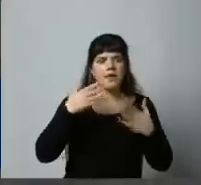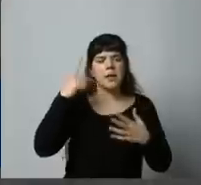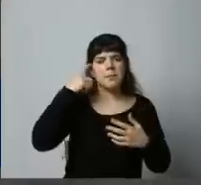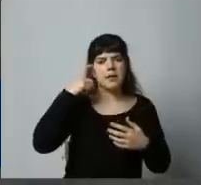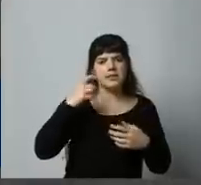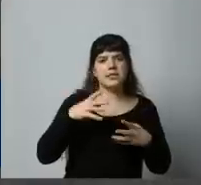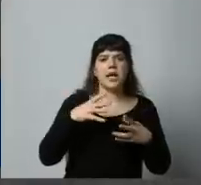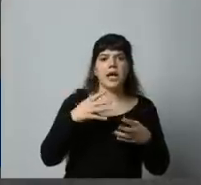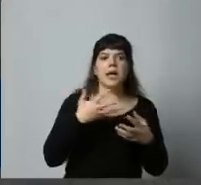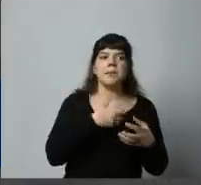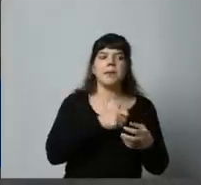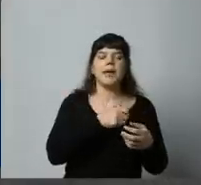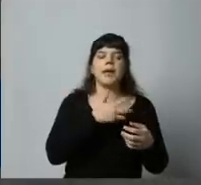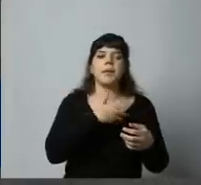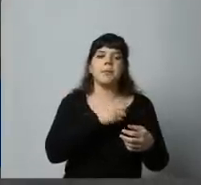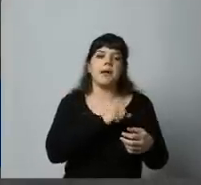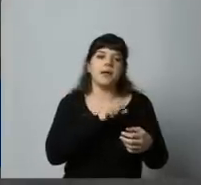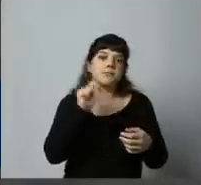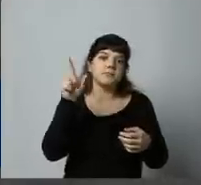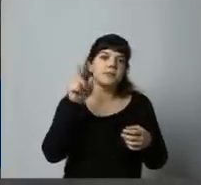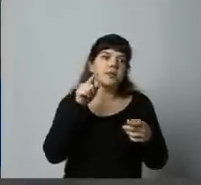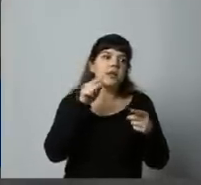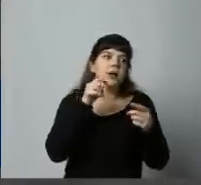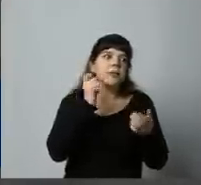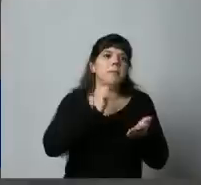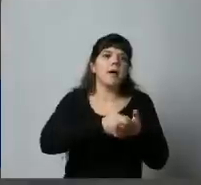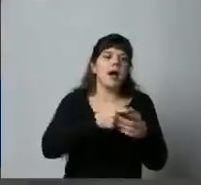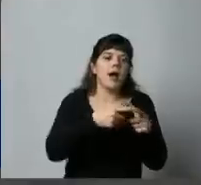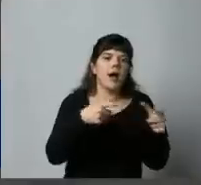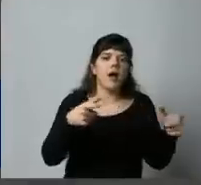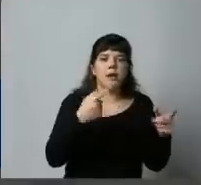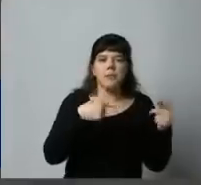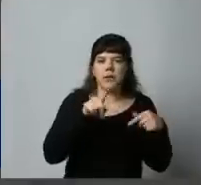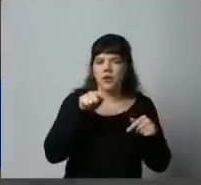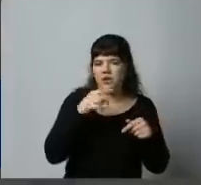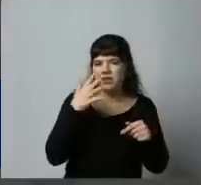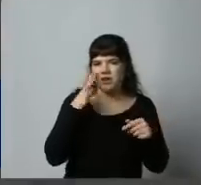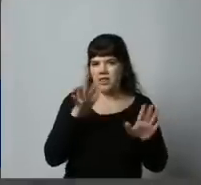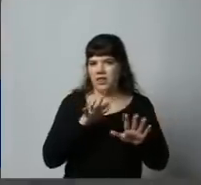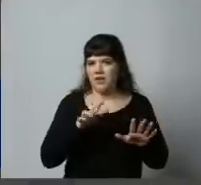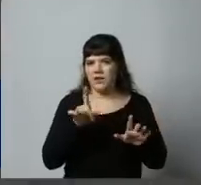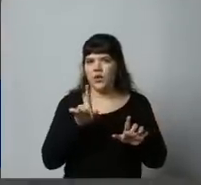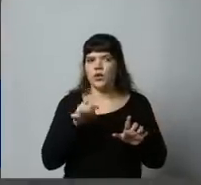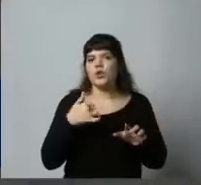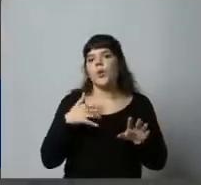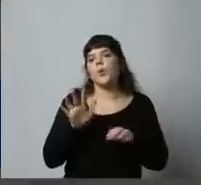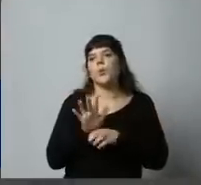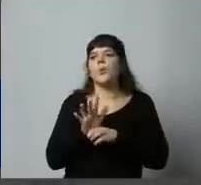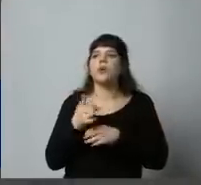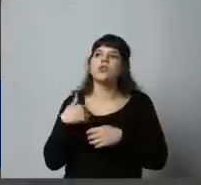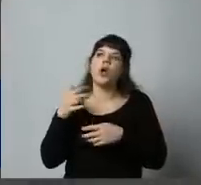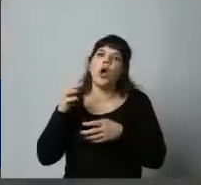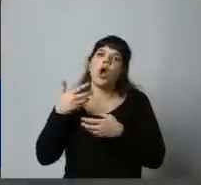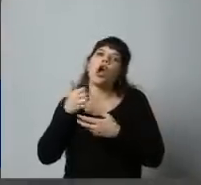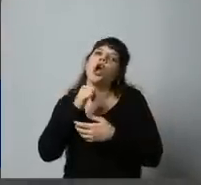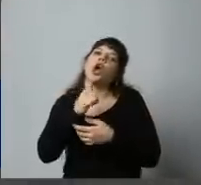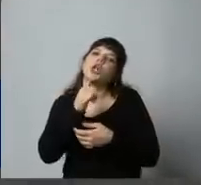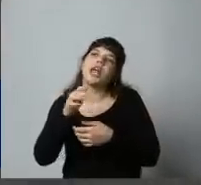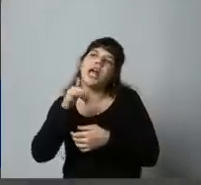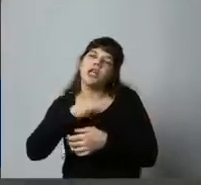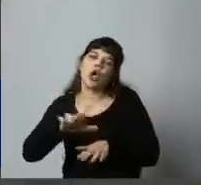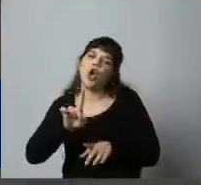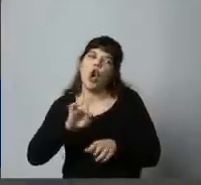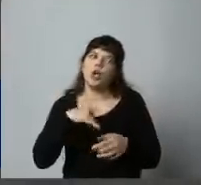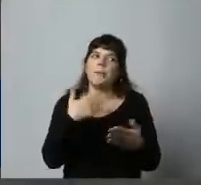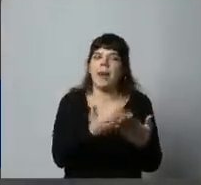se pagan tickets después dijo que era una referencia familiar que de ninguna manera lo estaba planteando pero bueno hay cargos